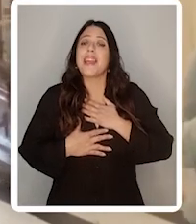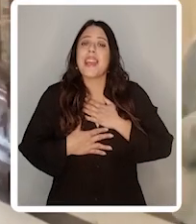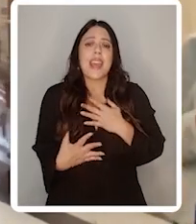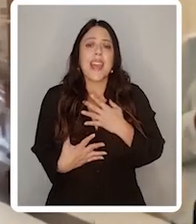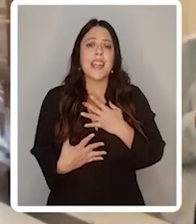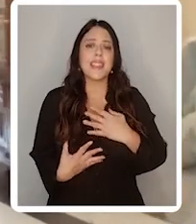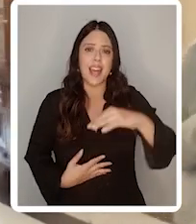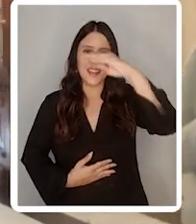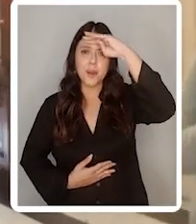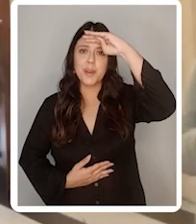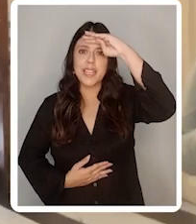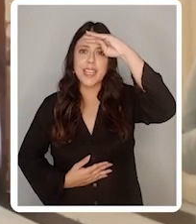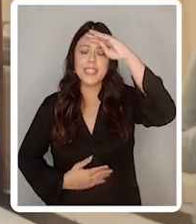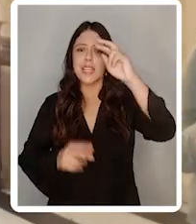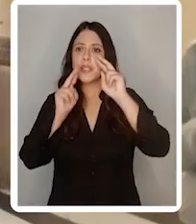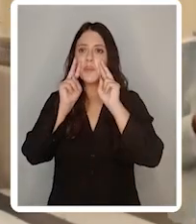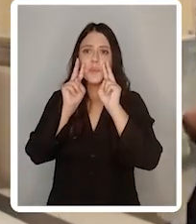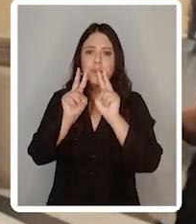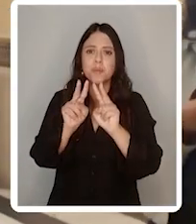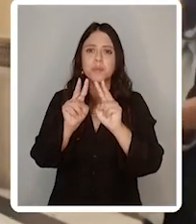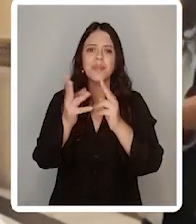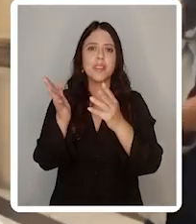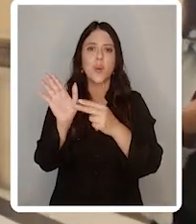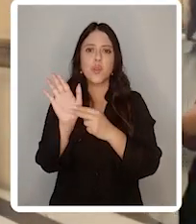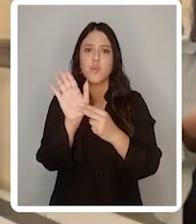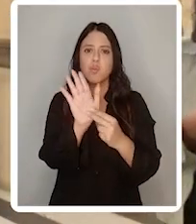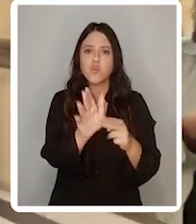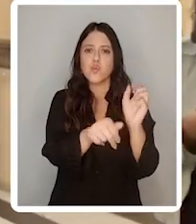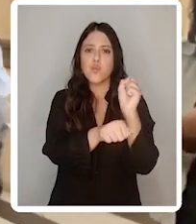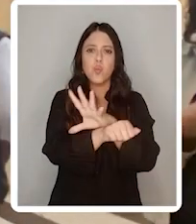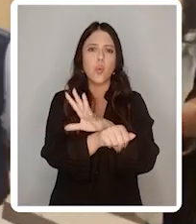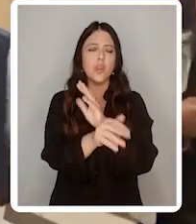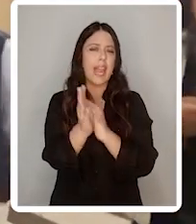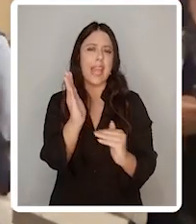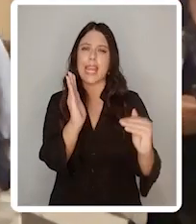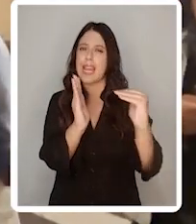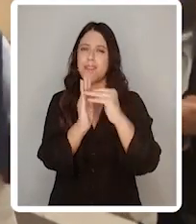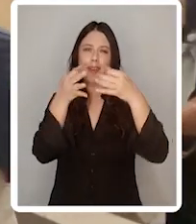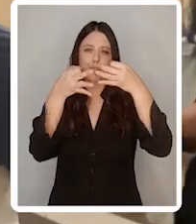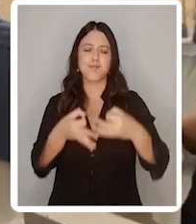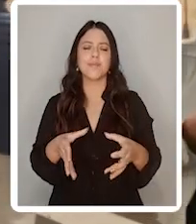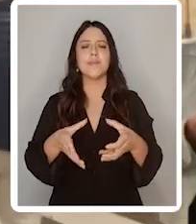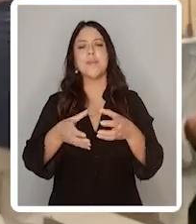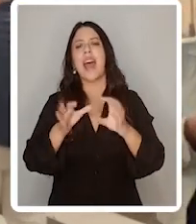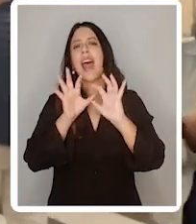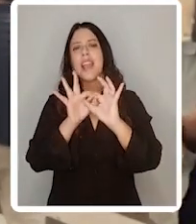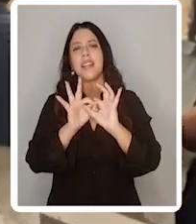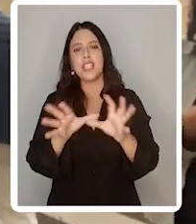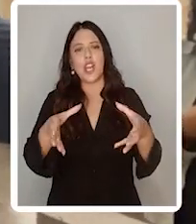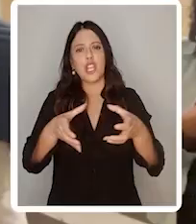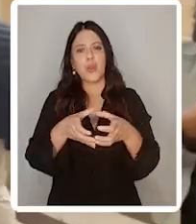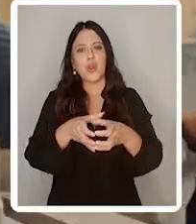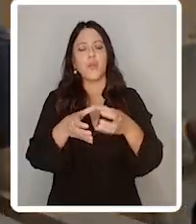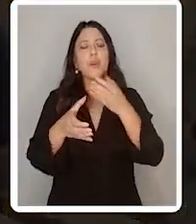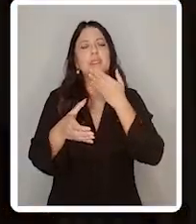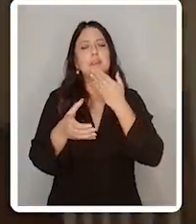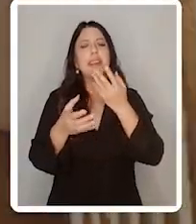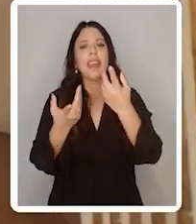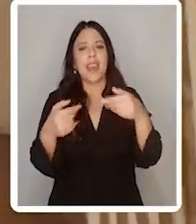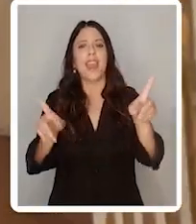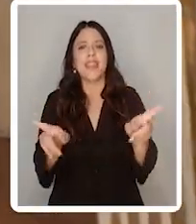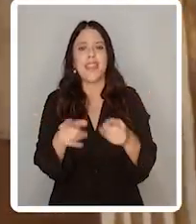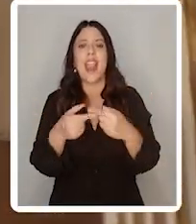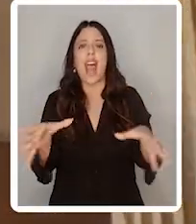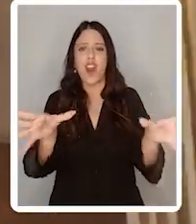encanta la experiencia, poder presenciar un espectáculo de alto nivel. Así que no, muy agradecido de la corporación y también de la orquesta. Esto